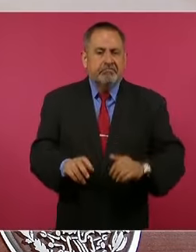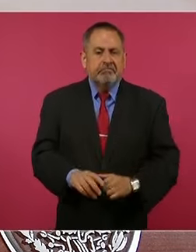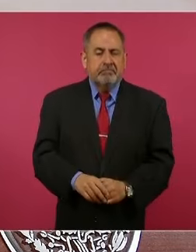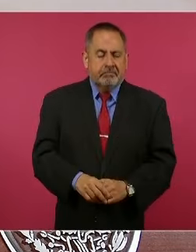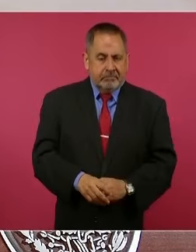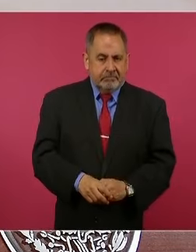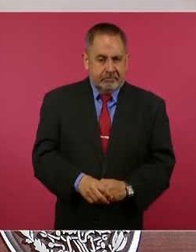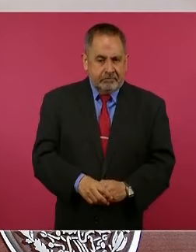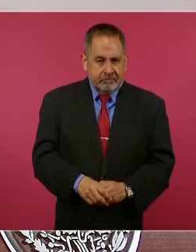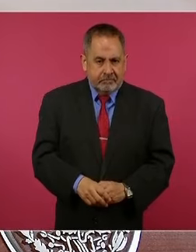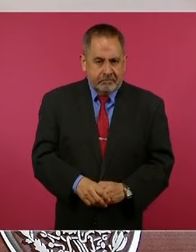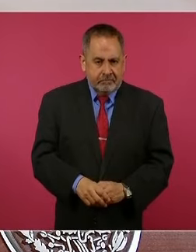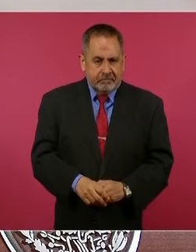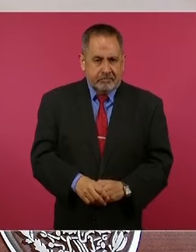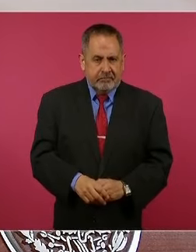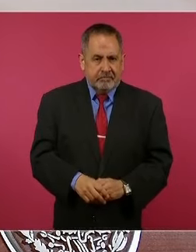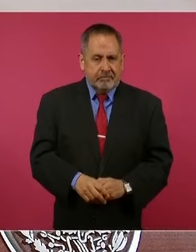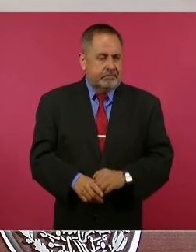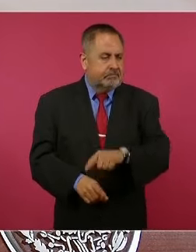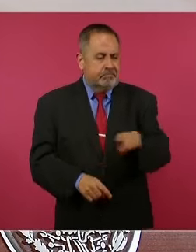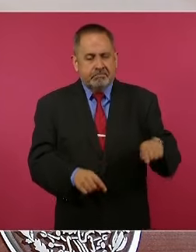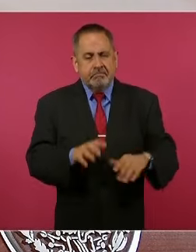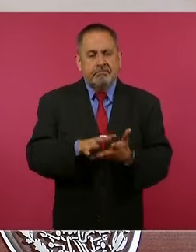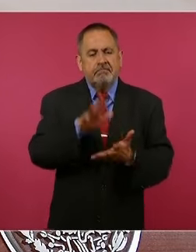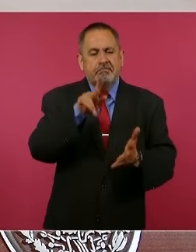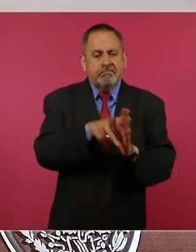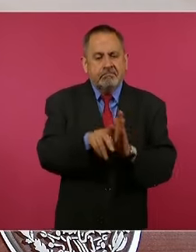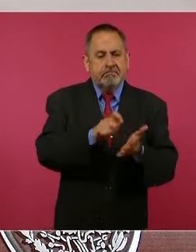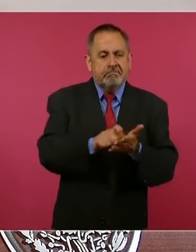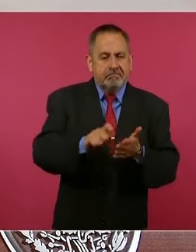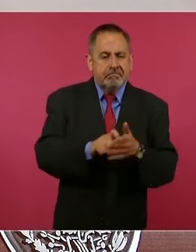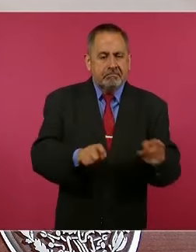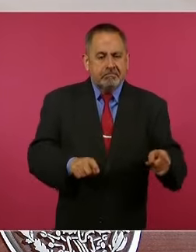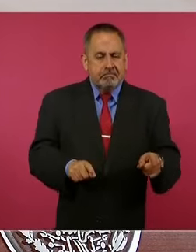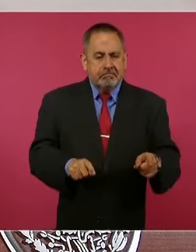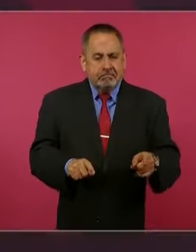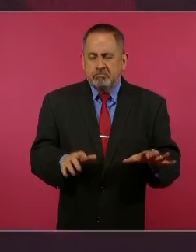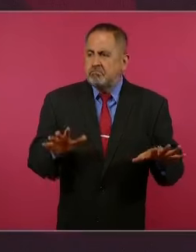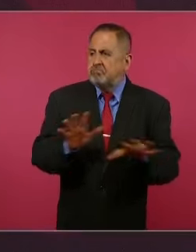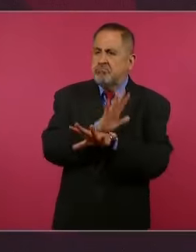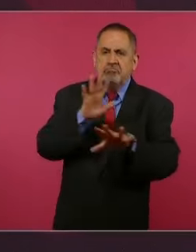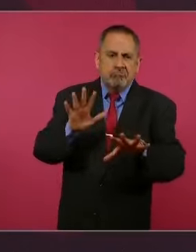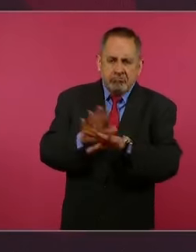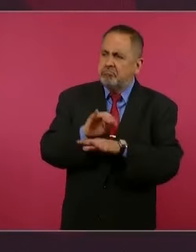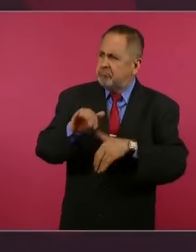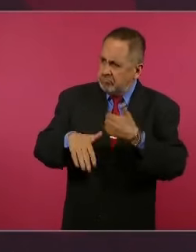este está a favor de los